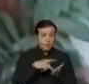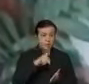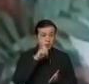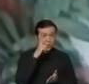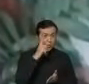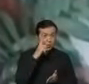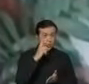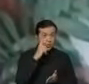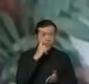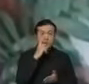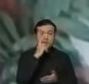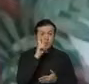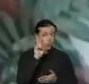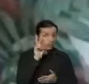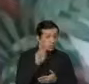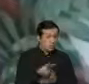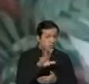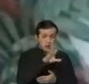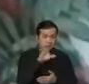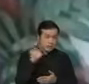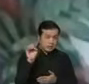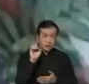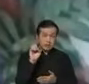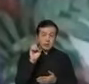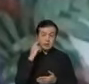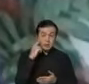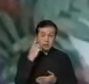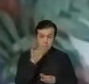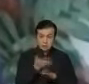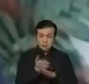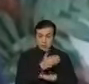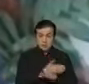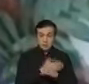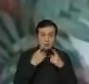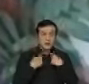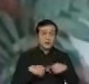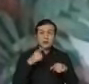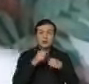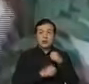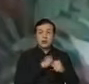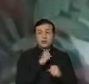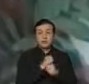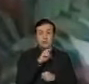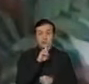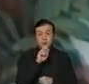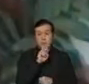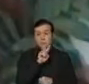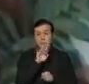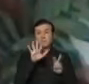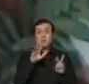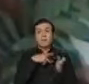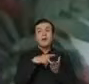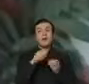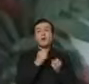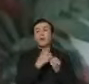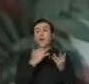solo año 2.500 millones de dólares, cuando como les mostraba hace un momento, en el 2027 íbamos a llegar a